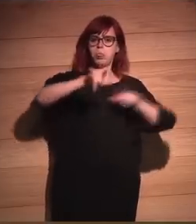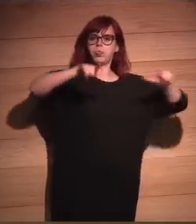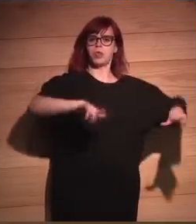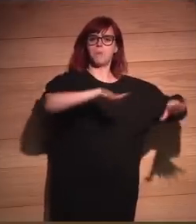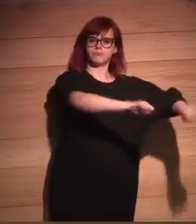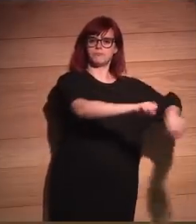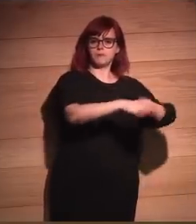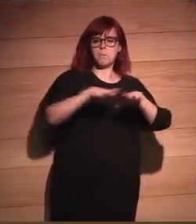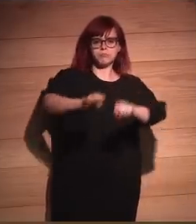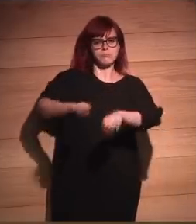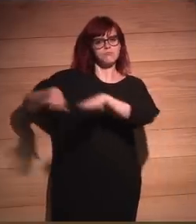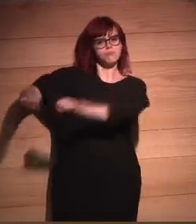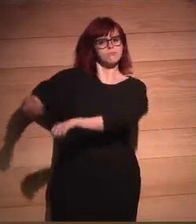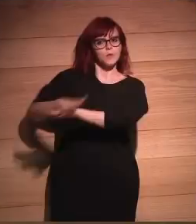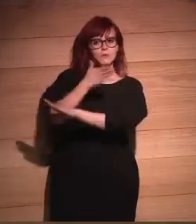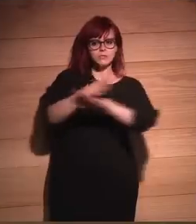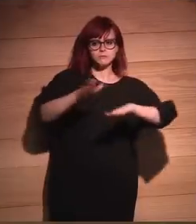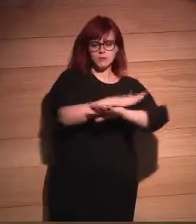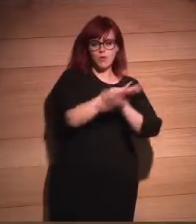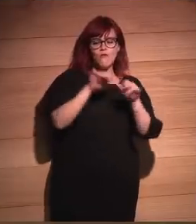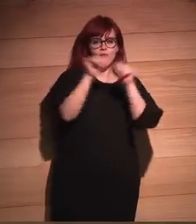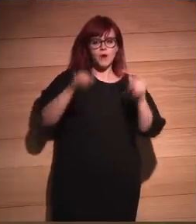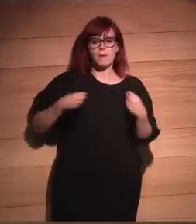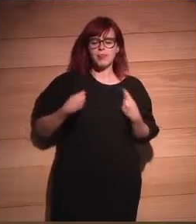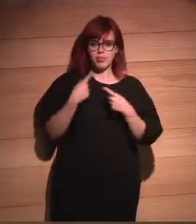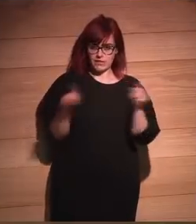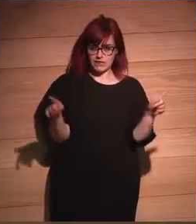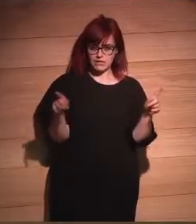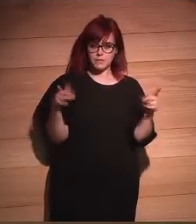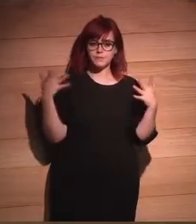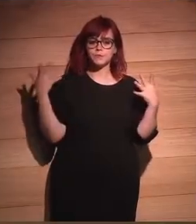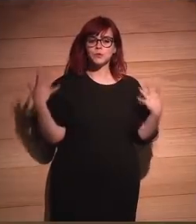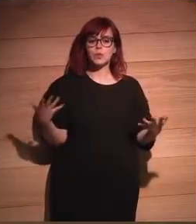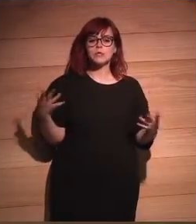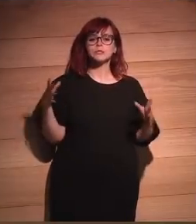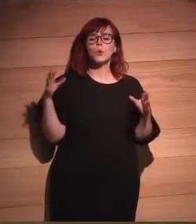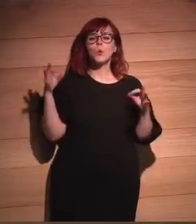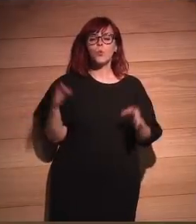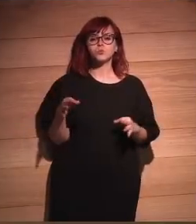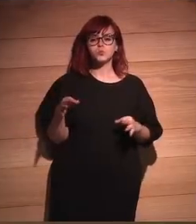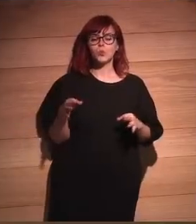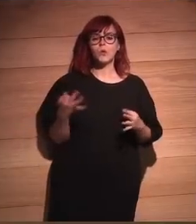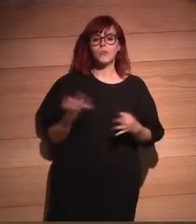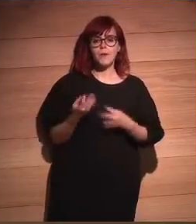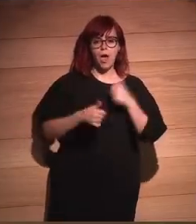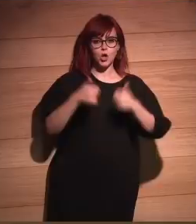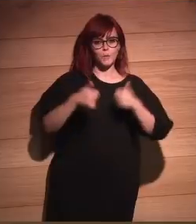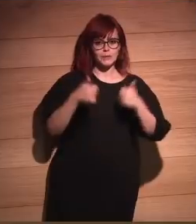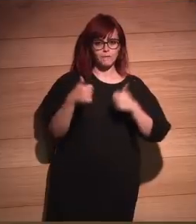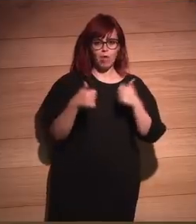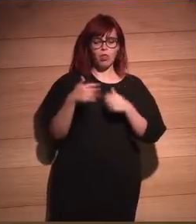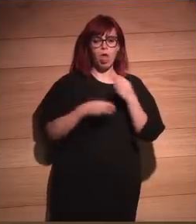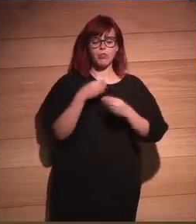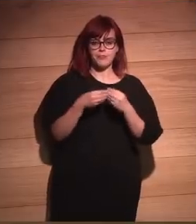pues otro estilo de vida, ¿no? Hay otra forma de vida. Y claro, el tener que hacer frente a esa competitividad es lo